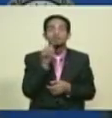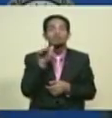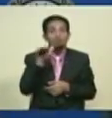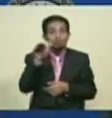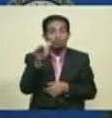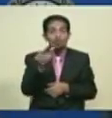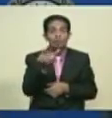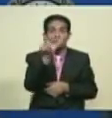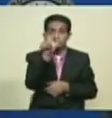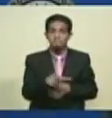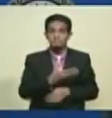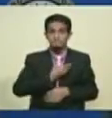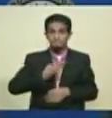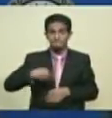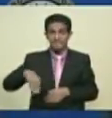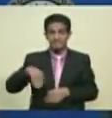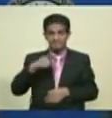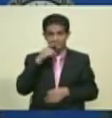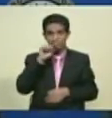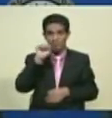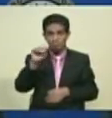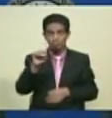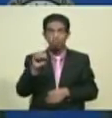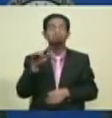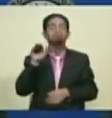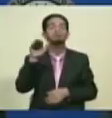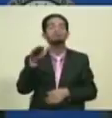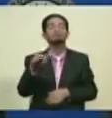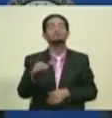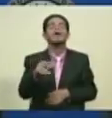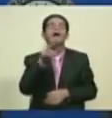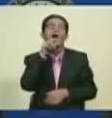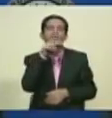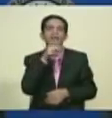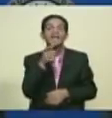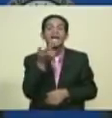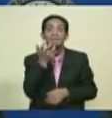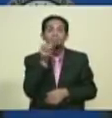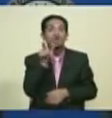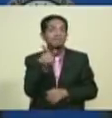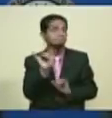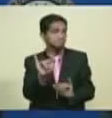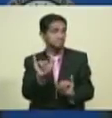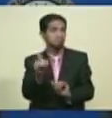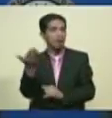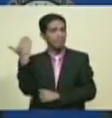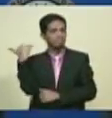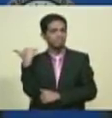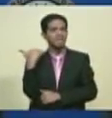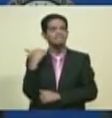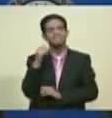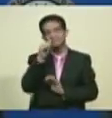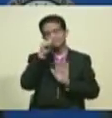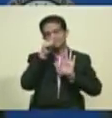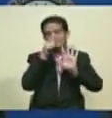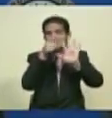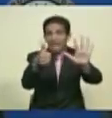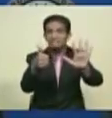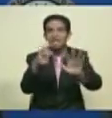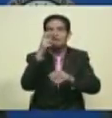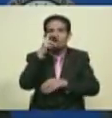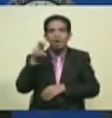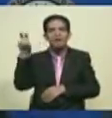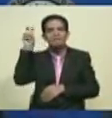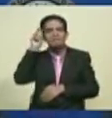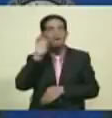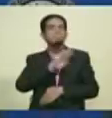Él es un hombre, como ustedes saben, con mucha audacia en política exterior. Fue 6 años canciller nada más y nada menos que del